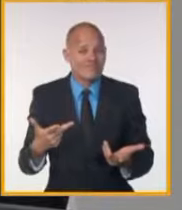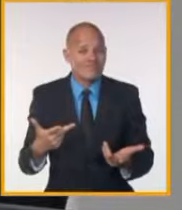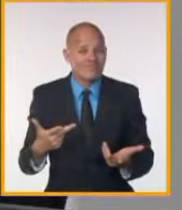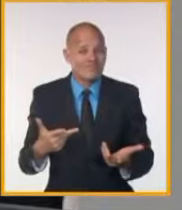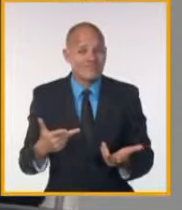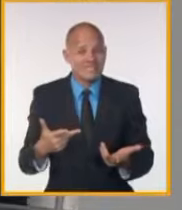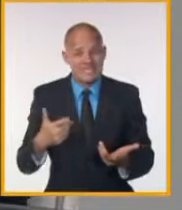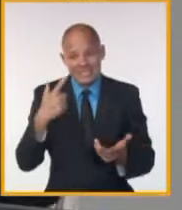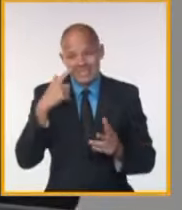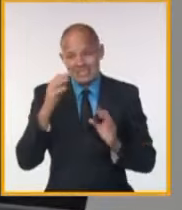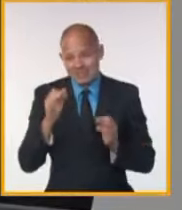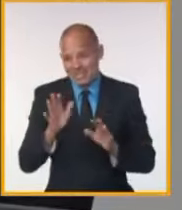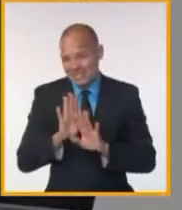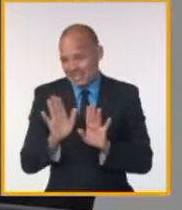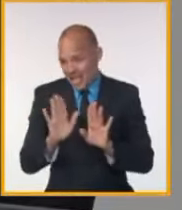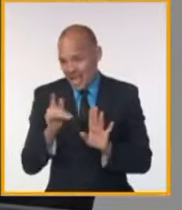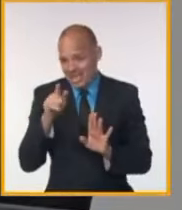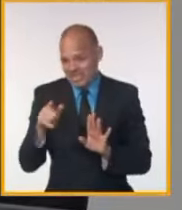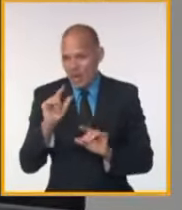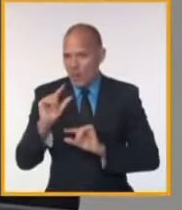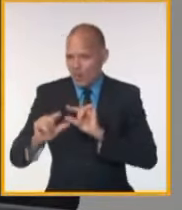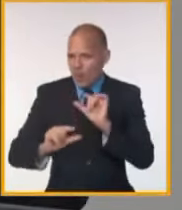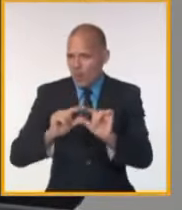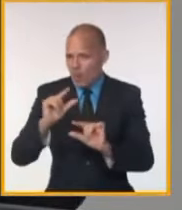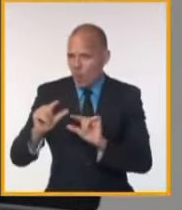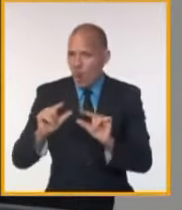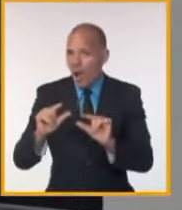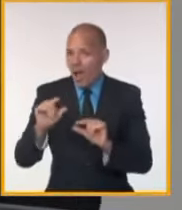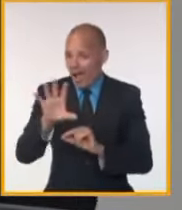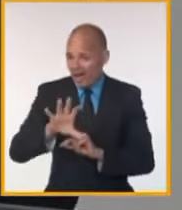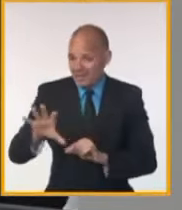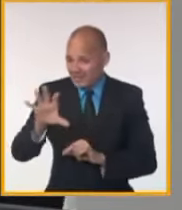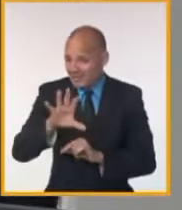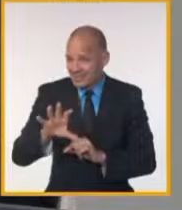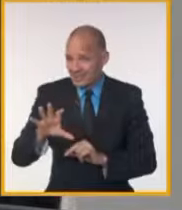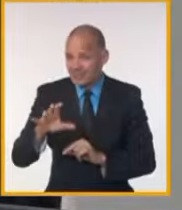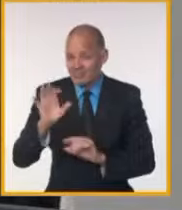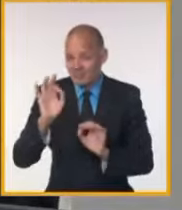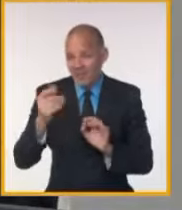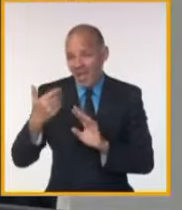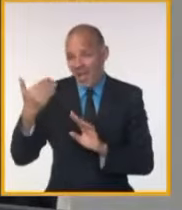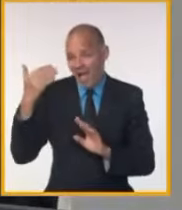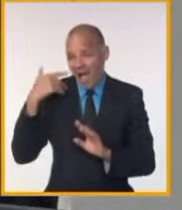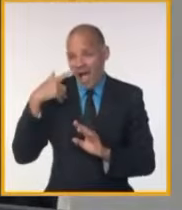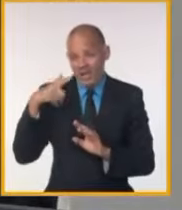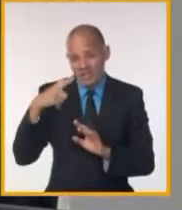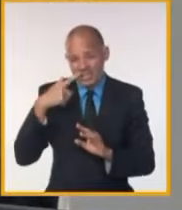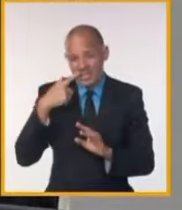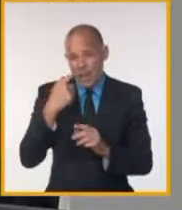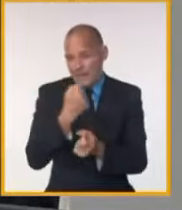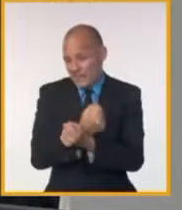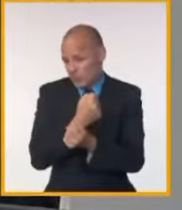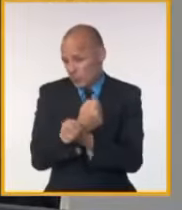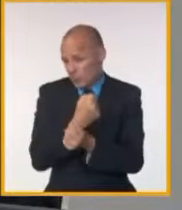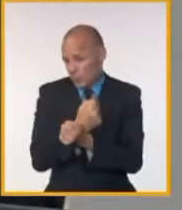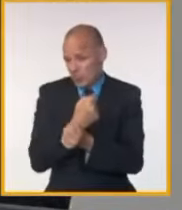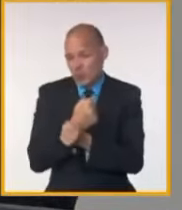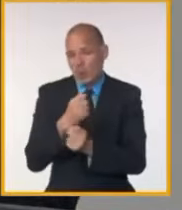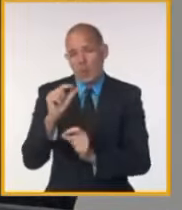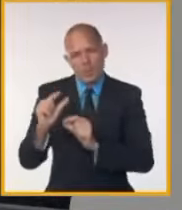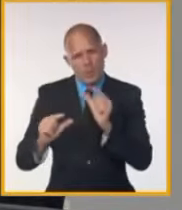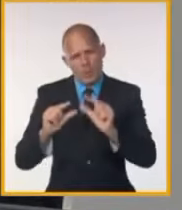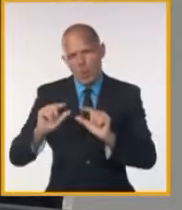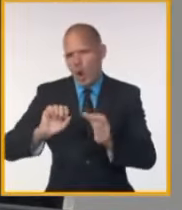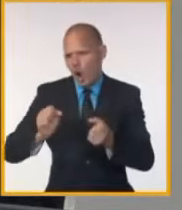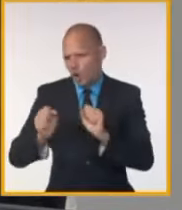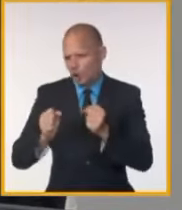la La peligrosidad que se fue creciendo en ese estado y por otra